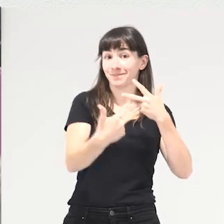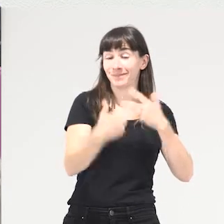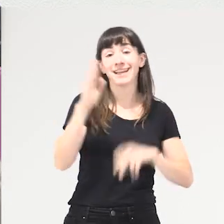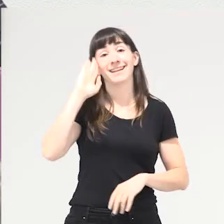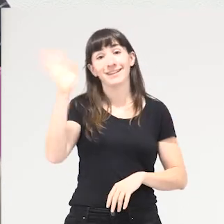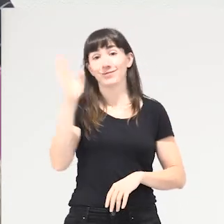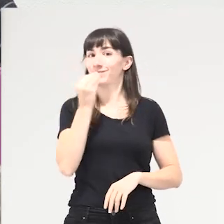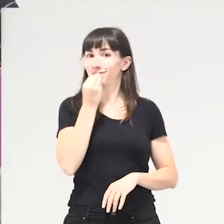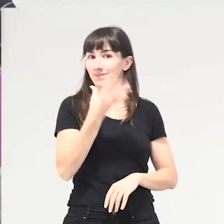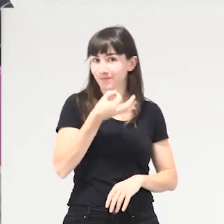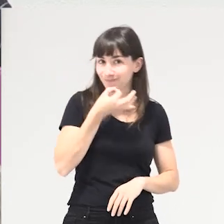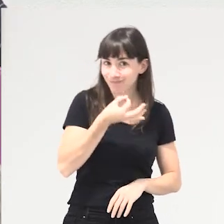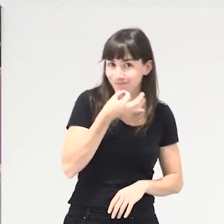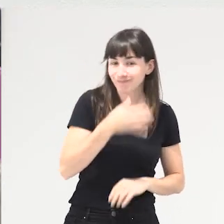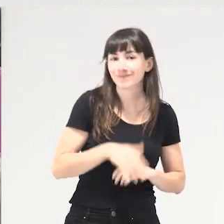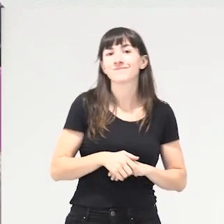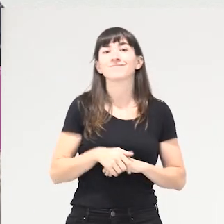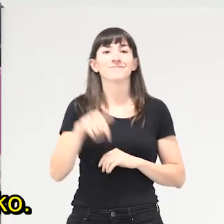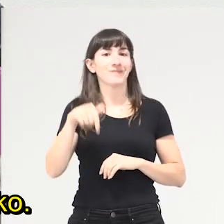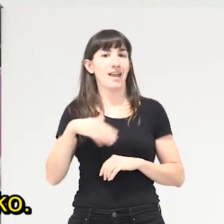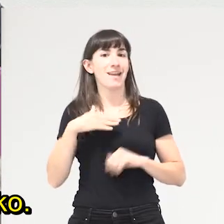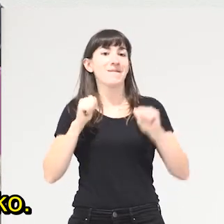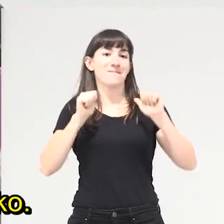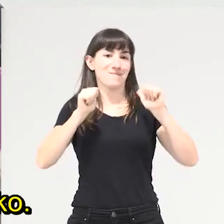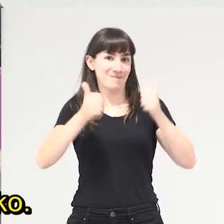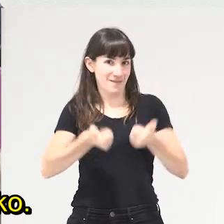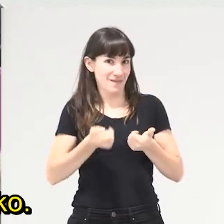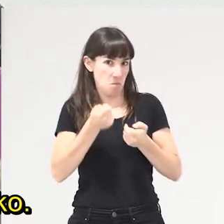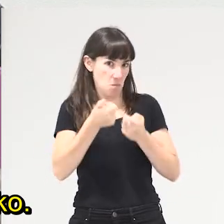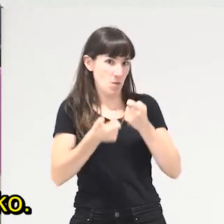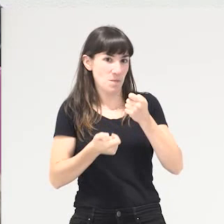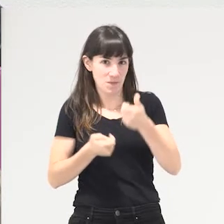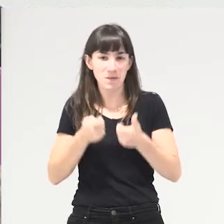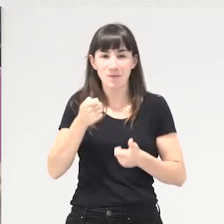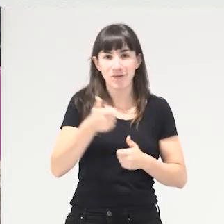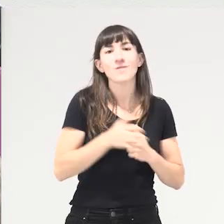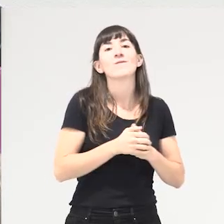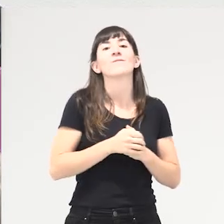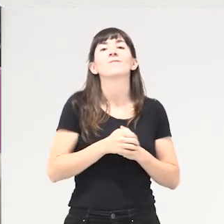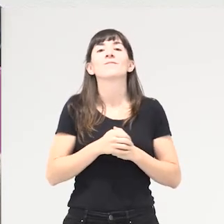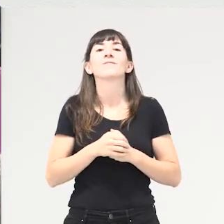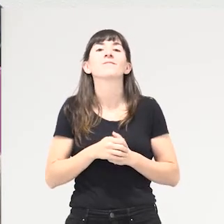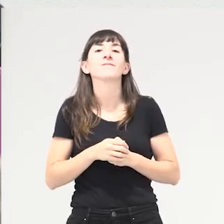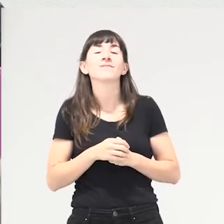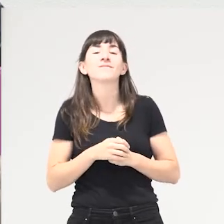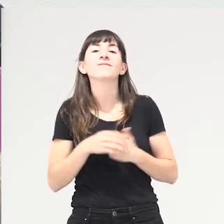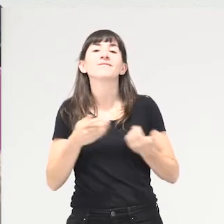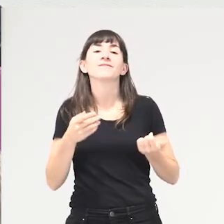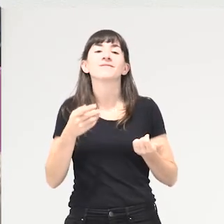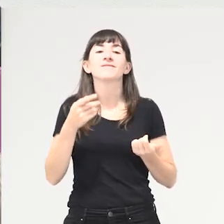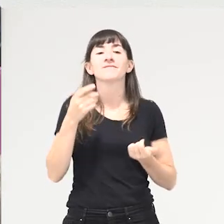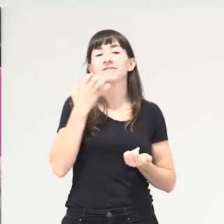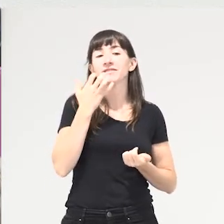Arratsaldeon, hasingo gara poliki-poliki, ja badi ez aspirak eta bost jotzeko, ez dakit igual orenik jendea faltako da heltzeko,